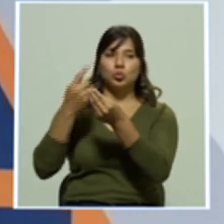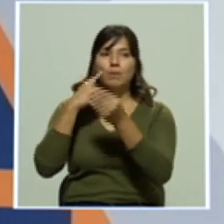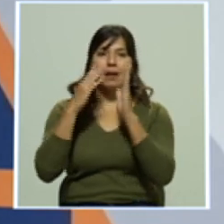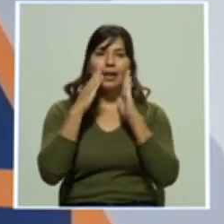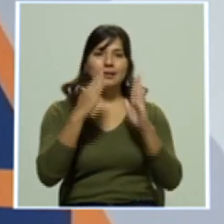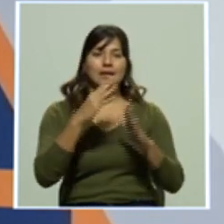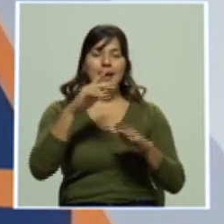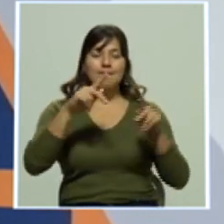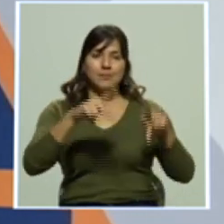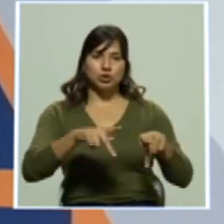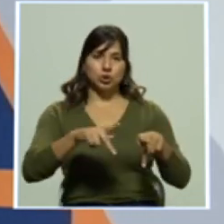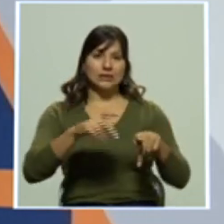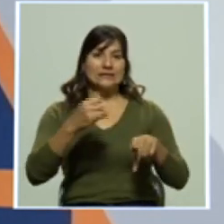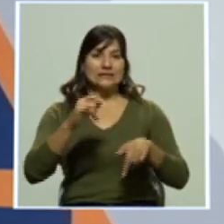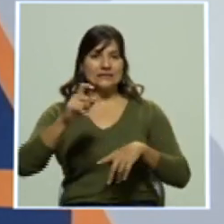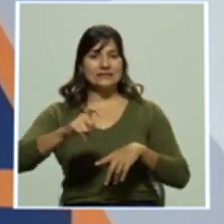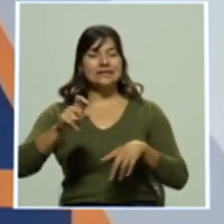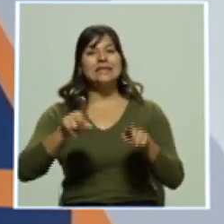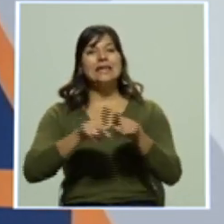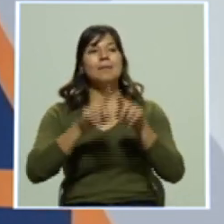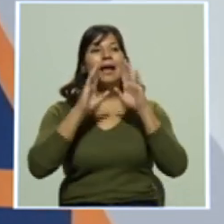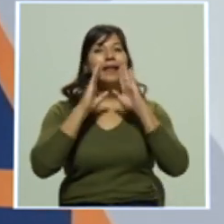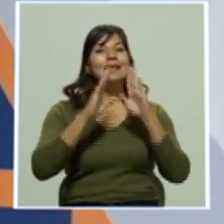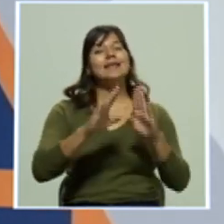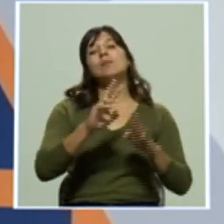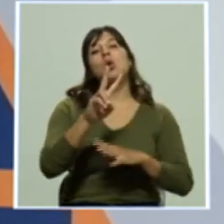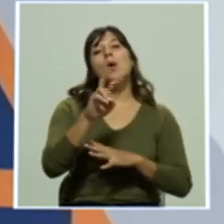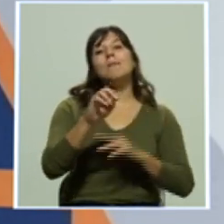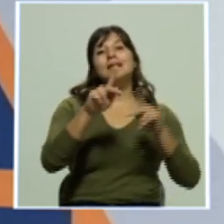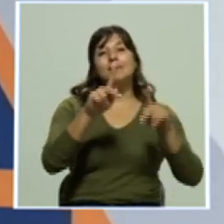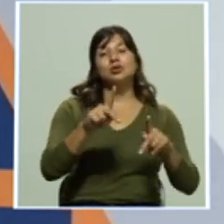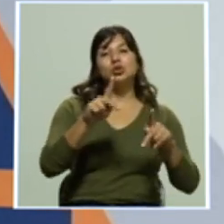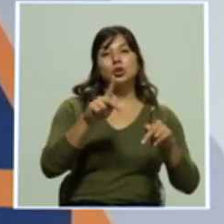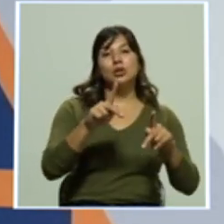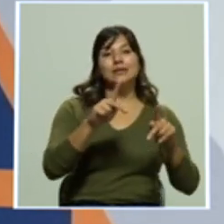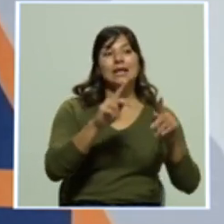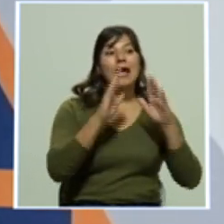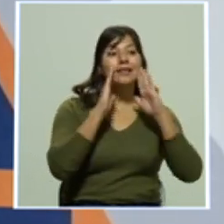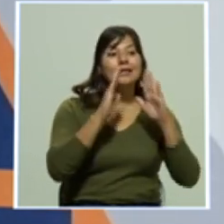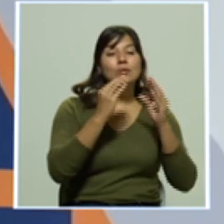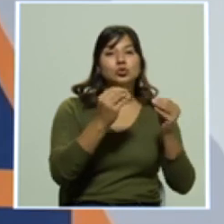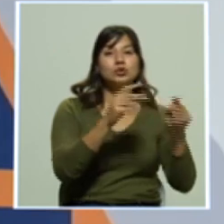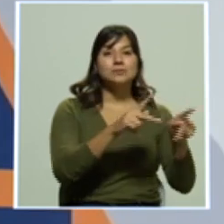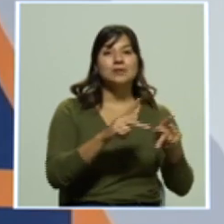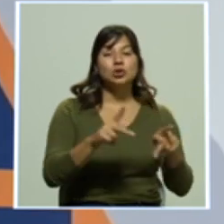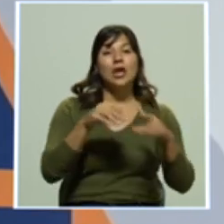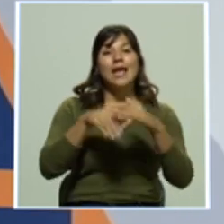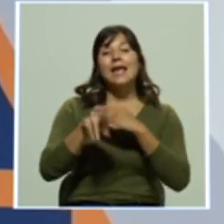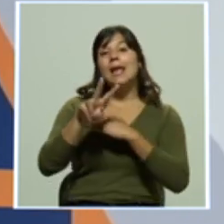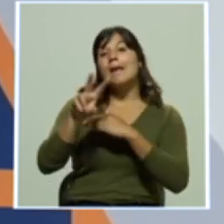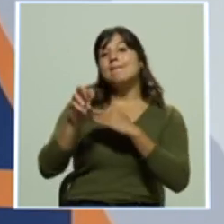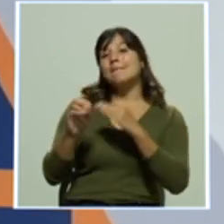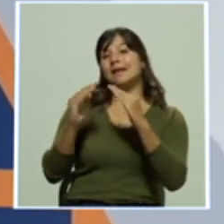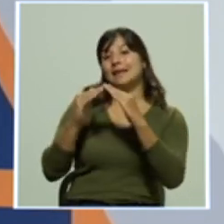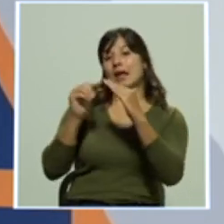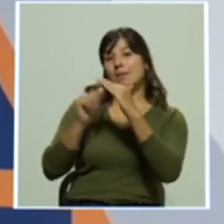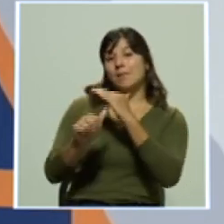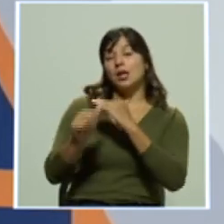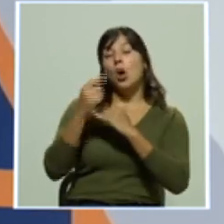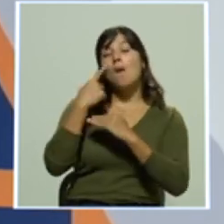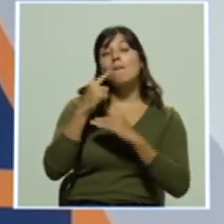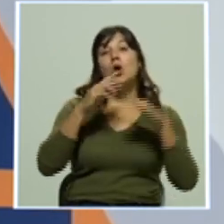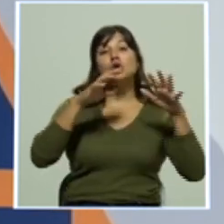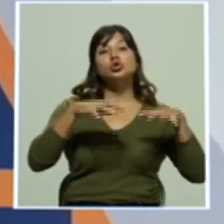300 personas en 20 albergues que se mantienen habilitados, producto de lo que fueron las lluvias de la semana pasada por la